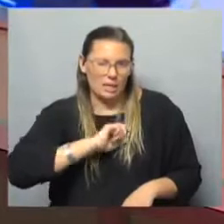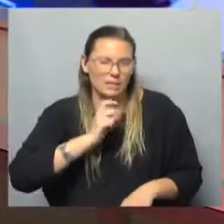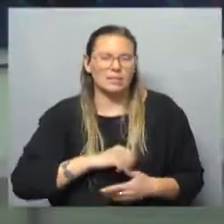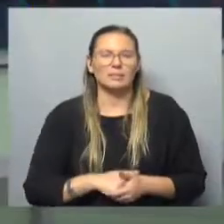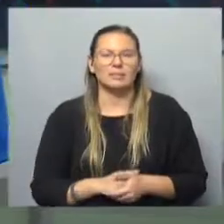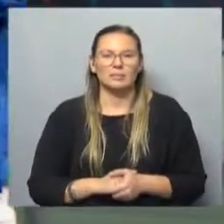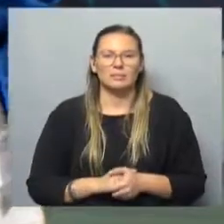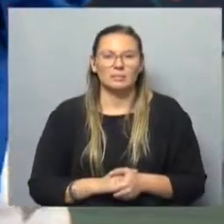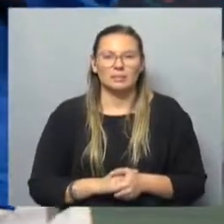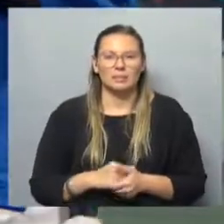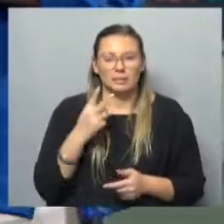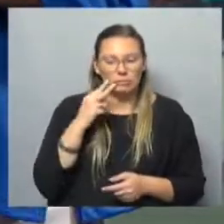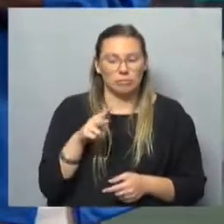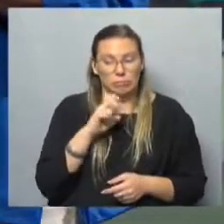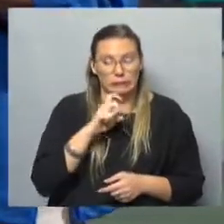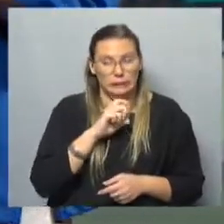Claro, mira para el